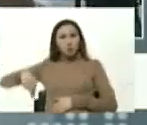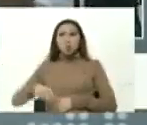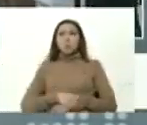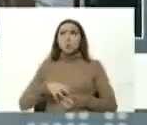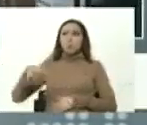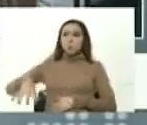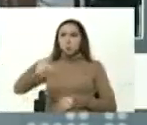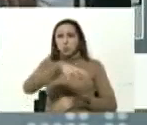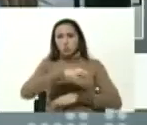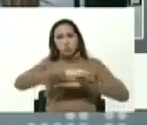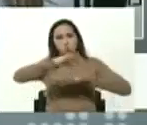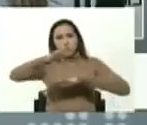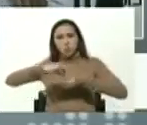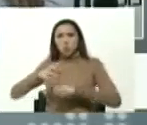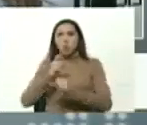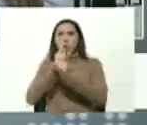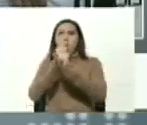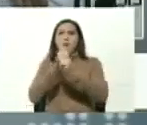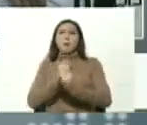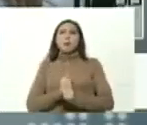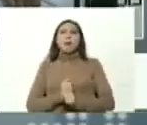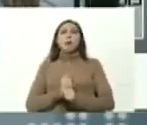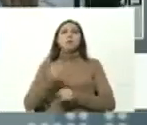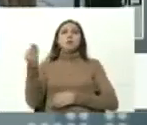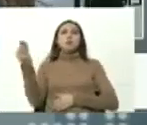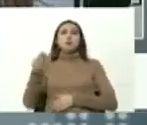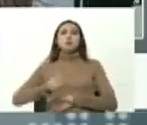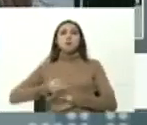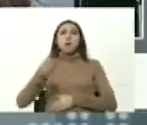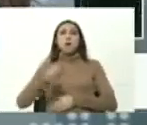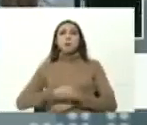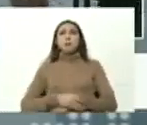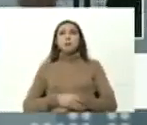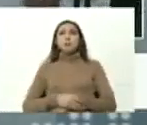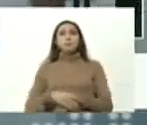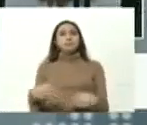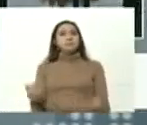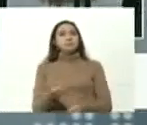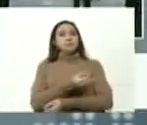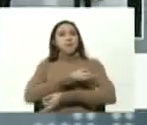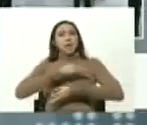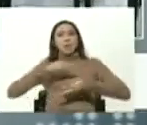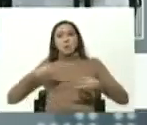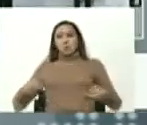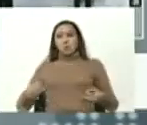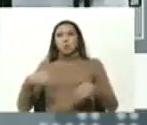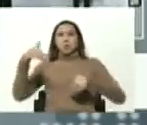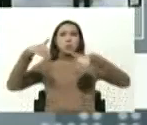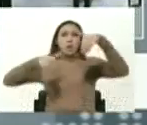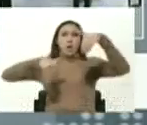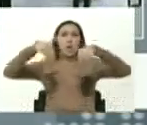regionales y municipales que esperamos sean, como siempre, unas extraordinarias elecciones.